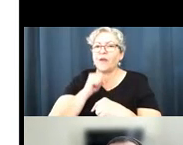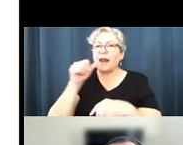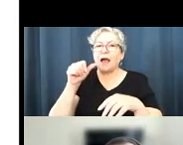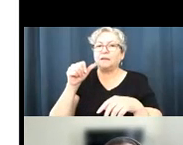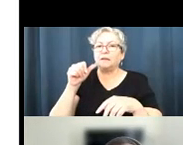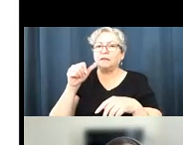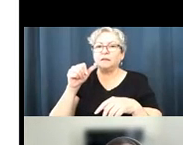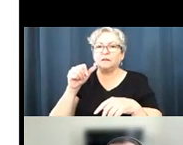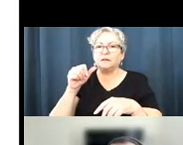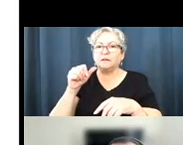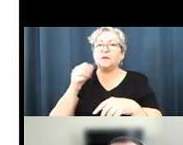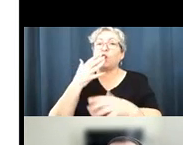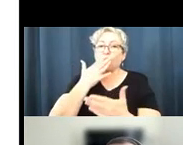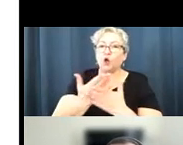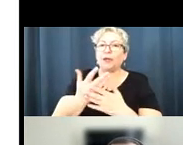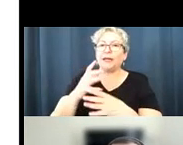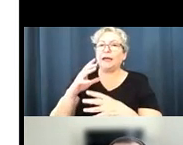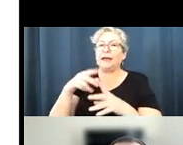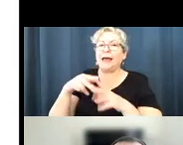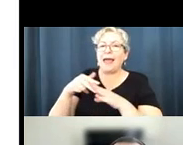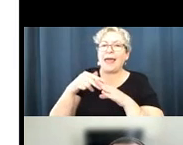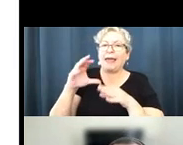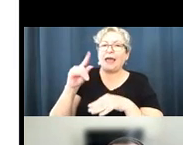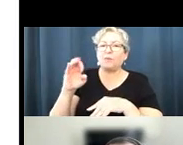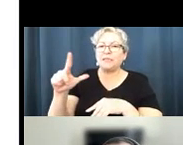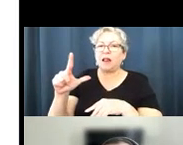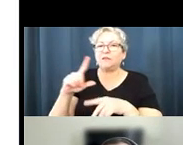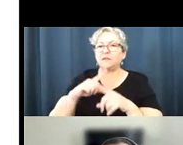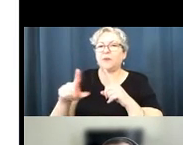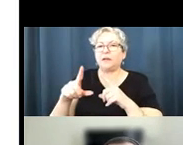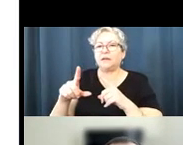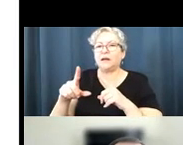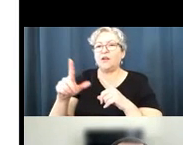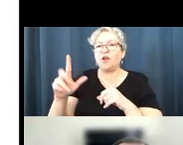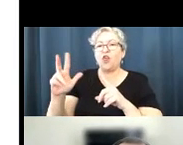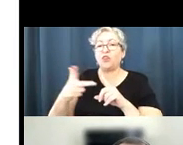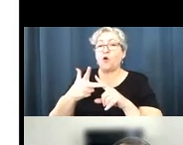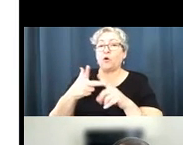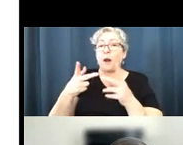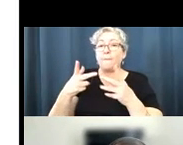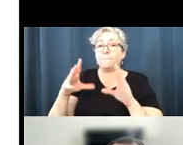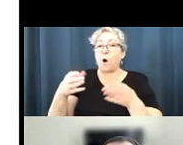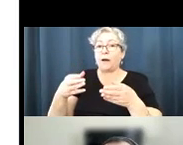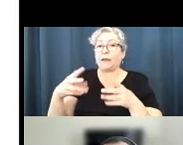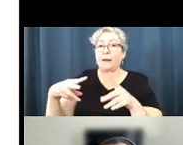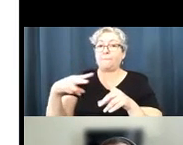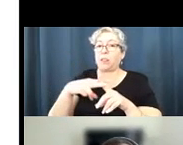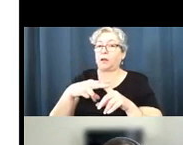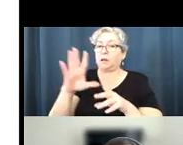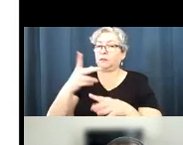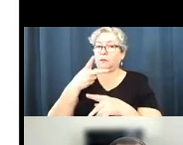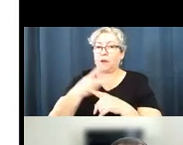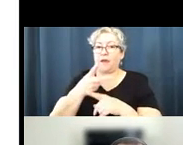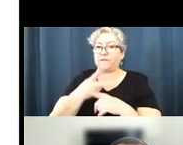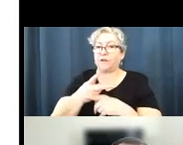pueden ser muy inaccesibles. Hay algunos buenos. Se pueden usar bien, pero son unos